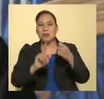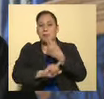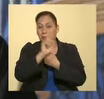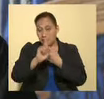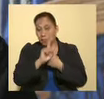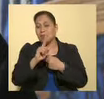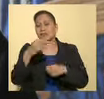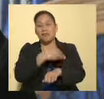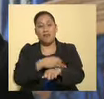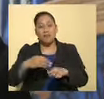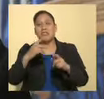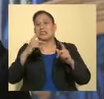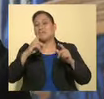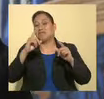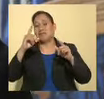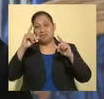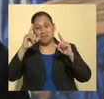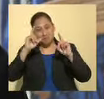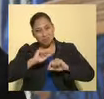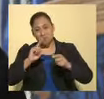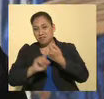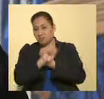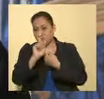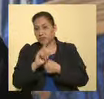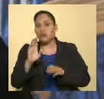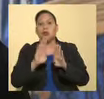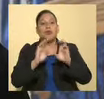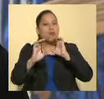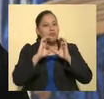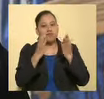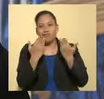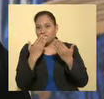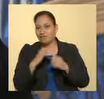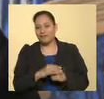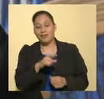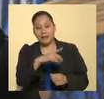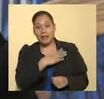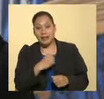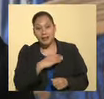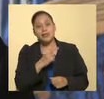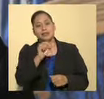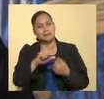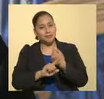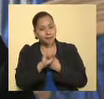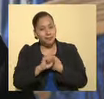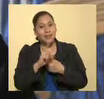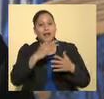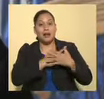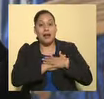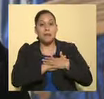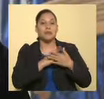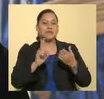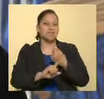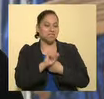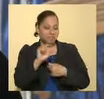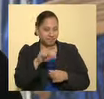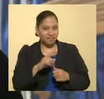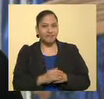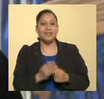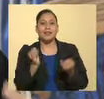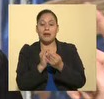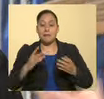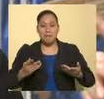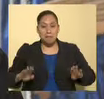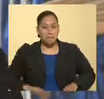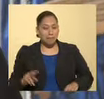relaciones parentales, lo que arruina la comunicación con nuestros hijos, lo que arruina el amor y sobre todo lo que arruina la